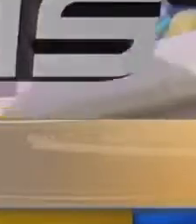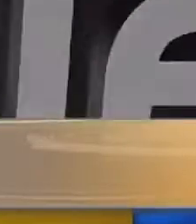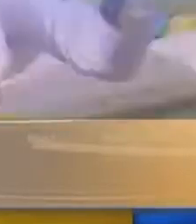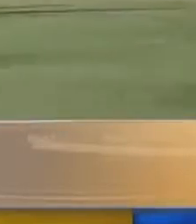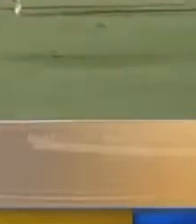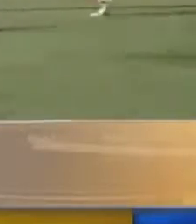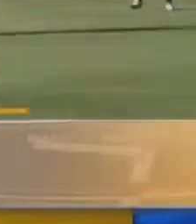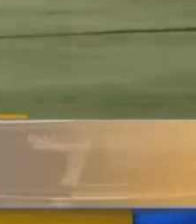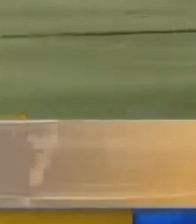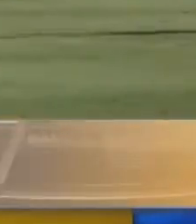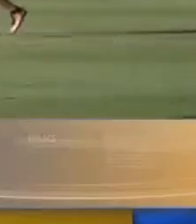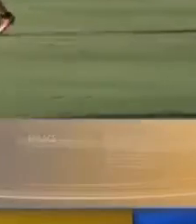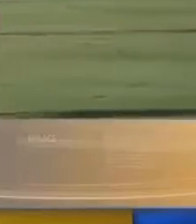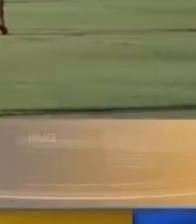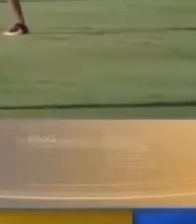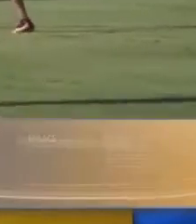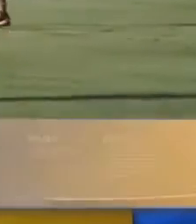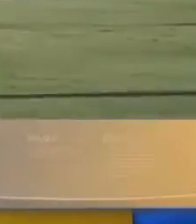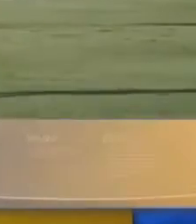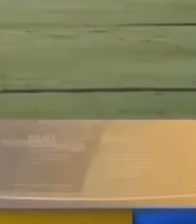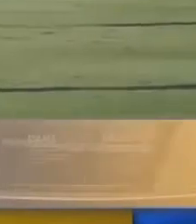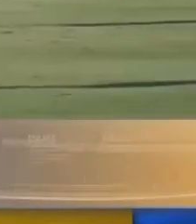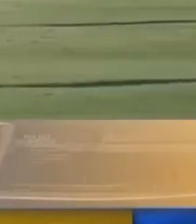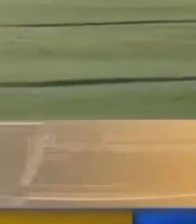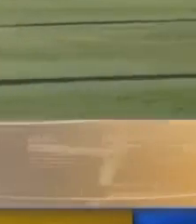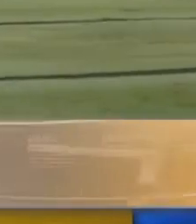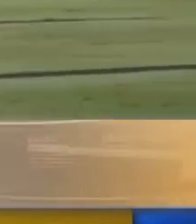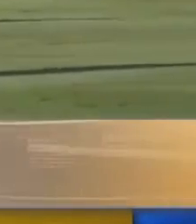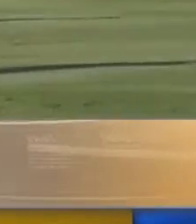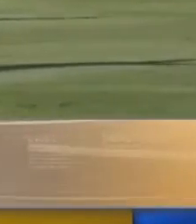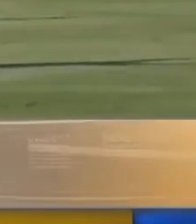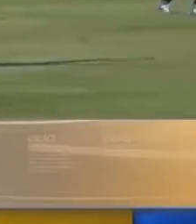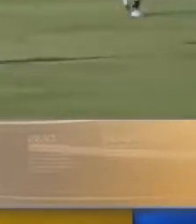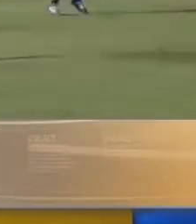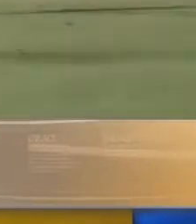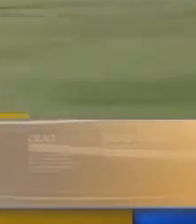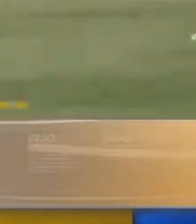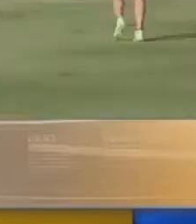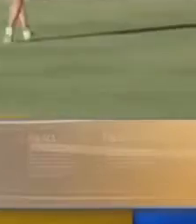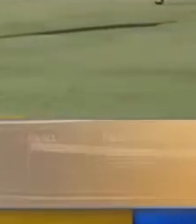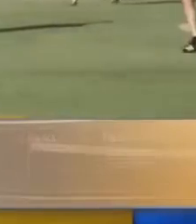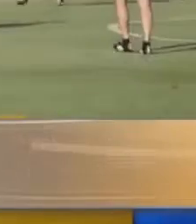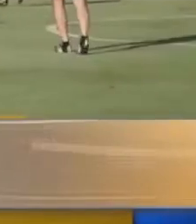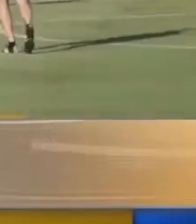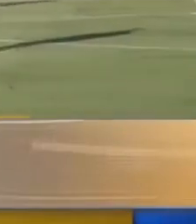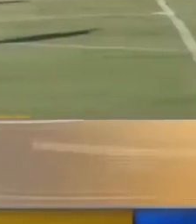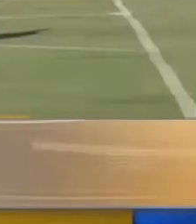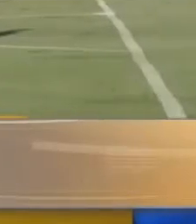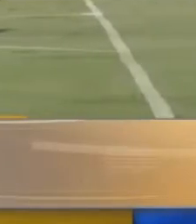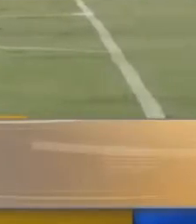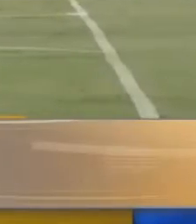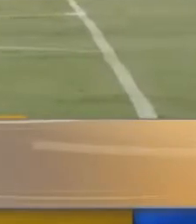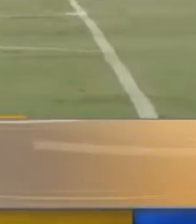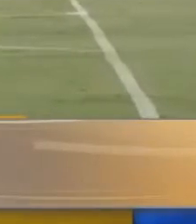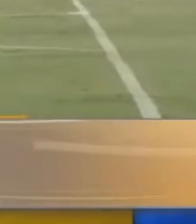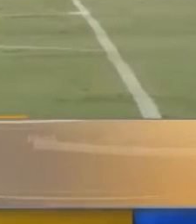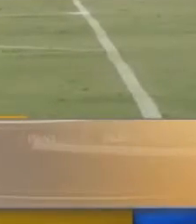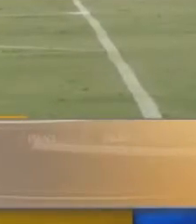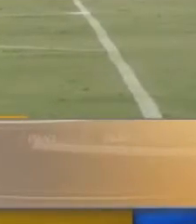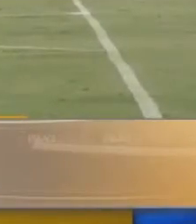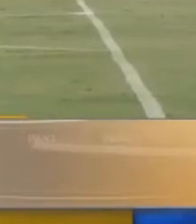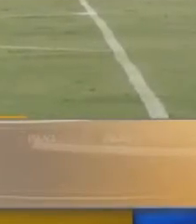tarde. 19 jugadores de la Selección Colombia ya están concentrados en Estados Unidos. El guardameta de la tricolor, David Ospina, y Sebastián Pérez